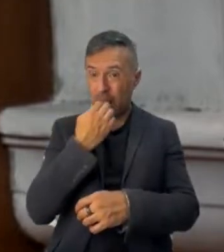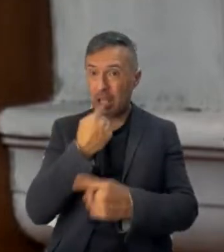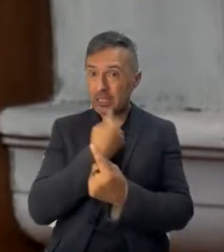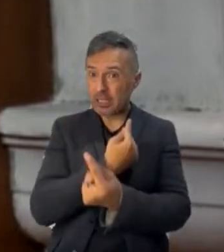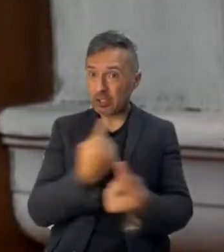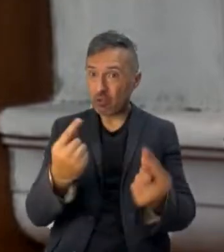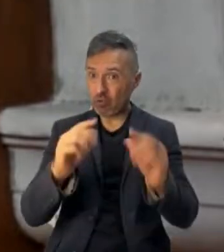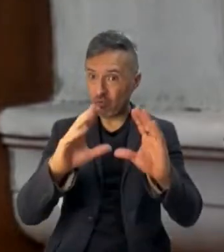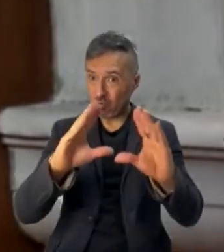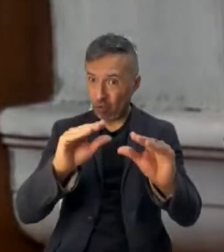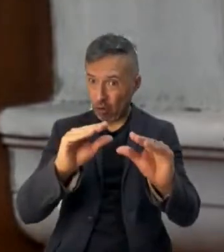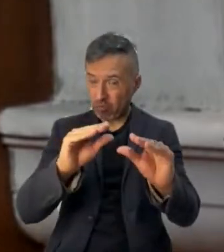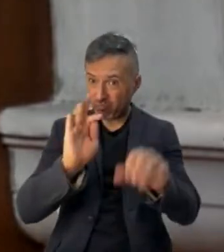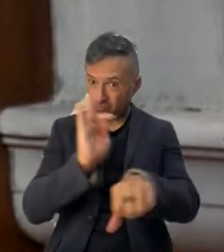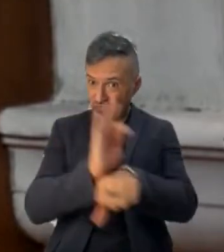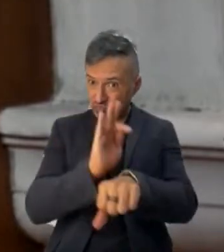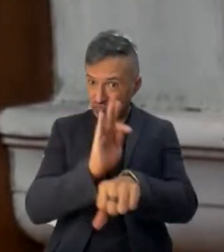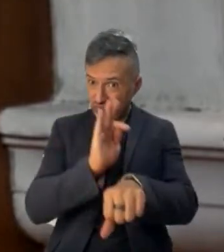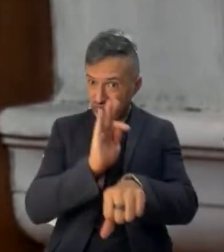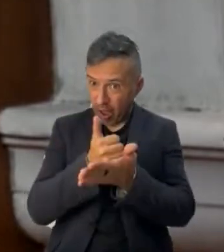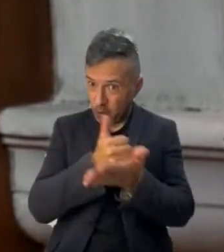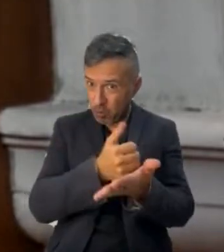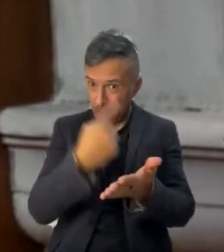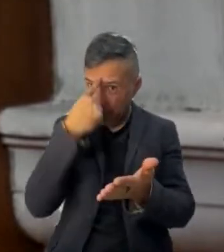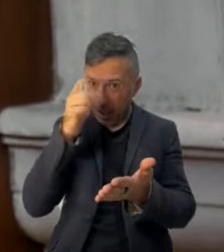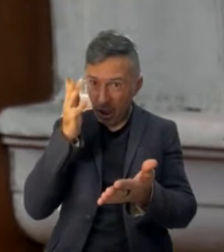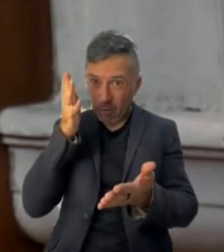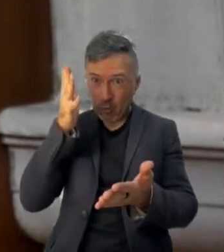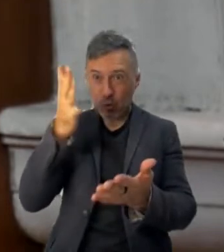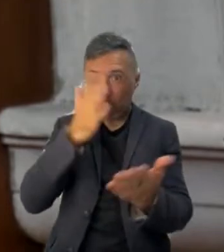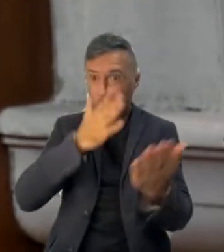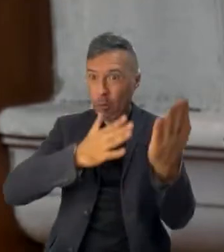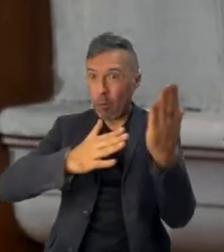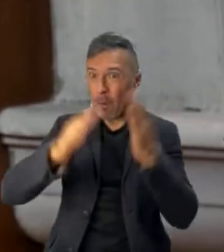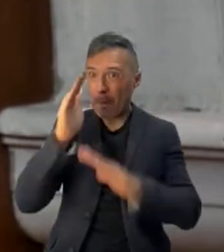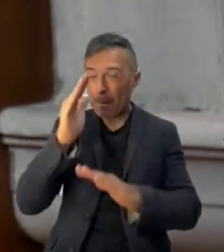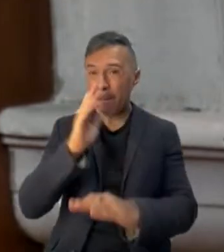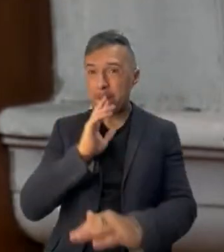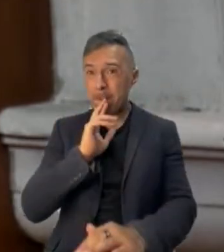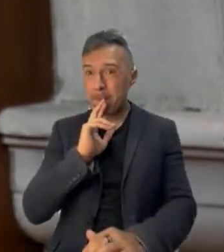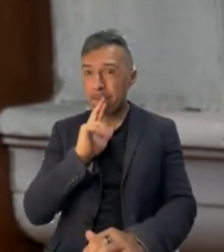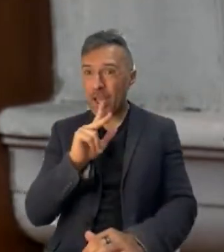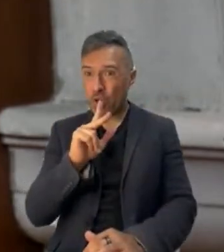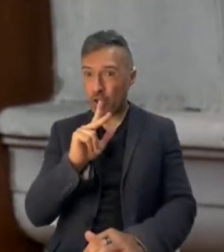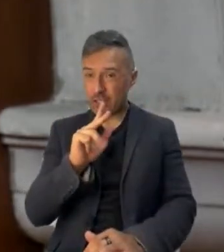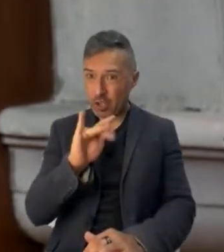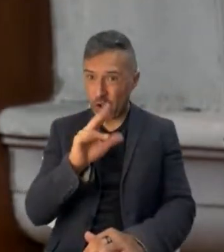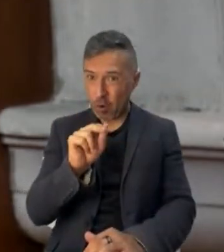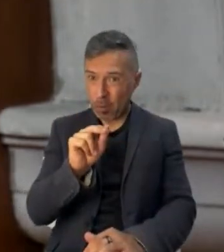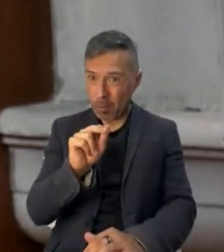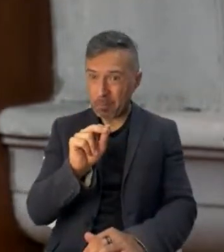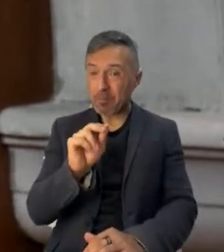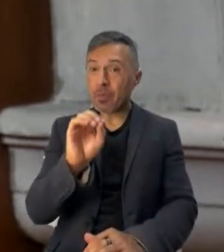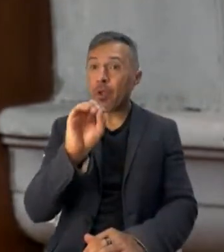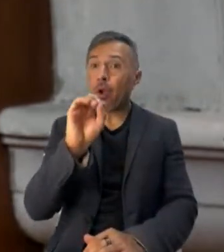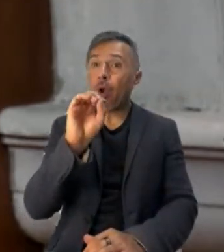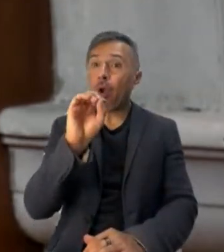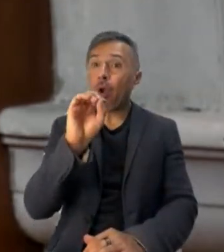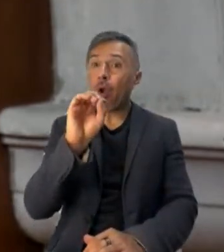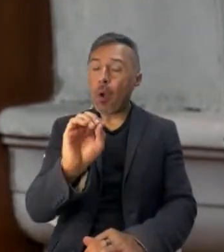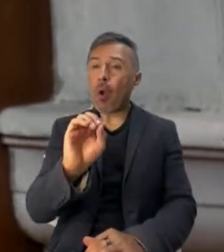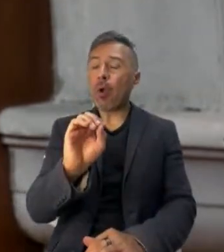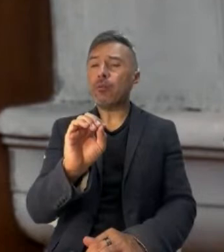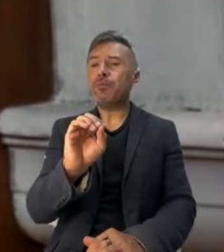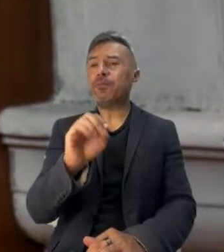ciudadanos destacados. O si pueden estar tranquilos con sus hijos e